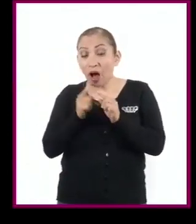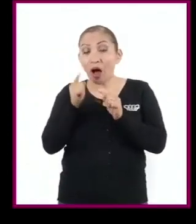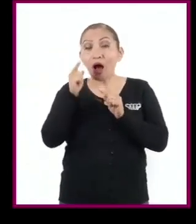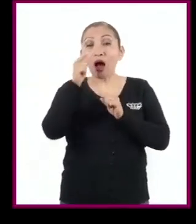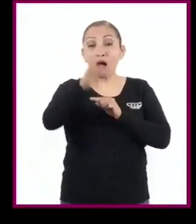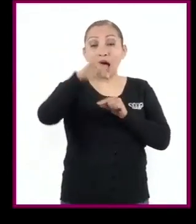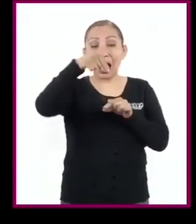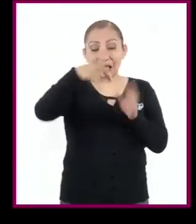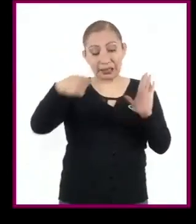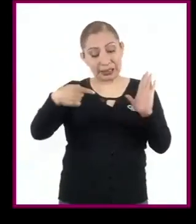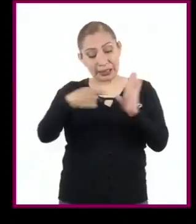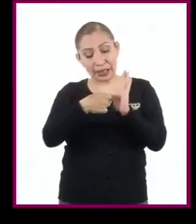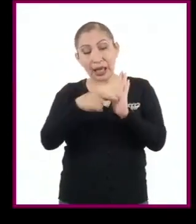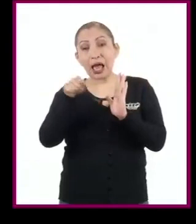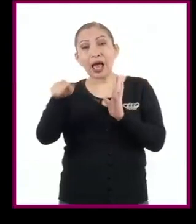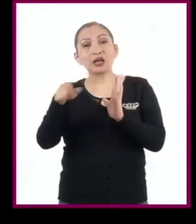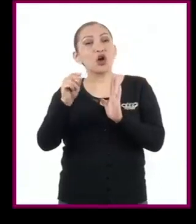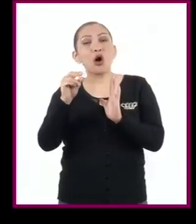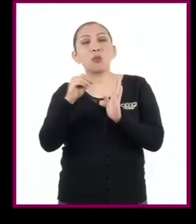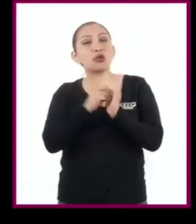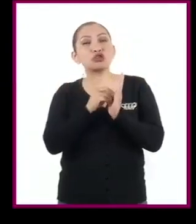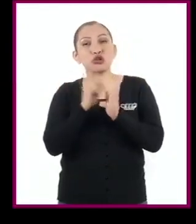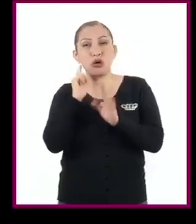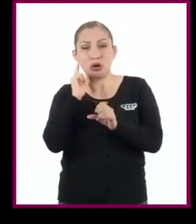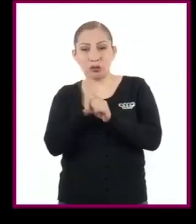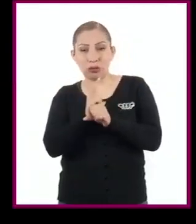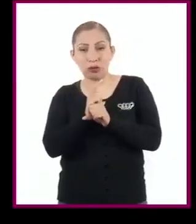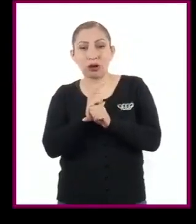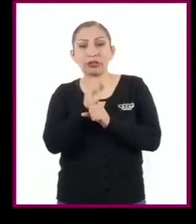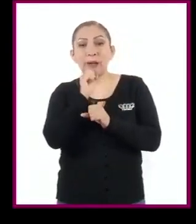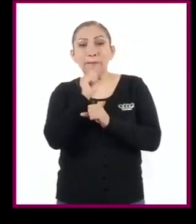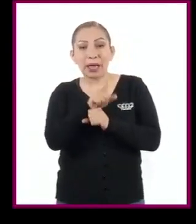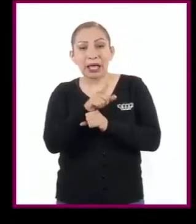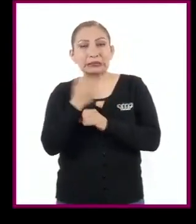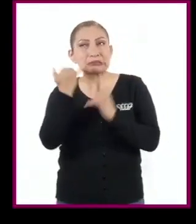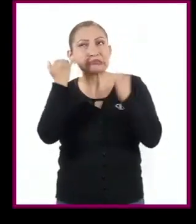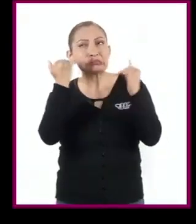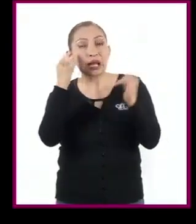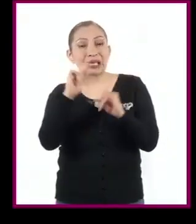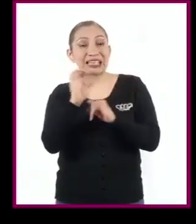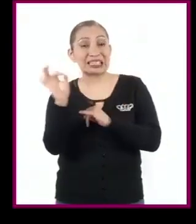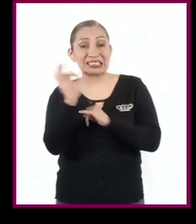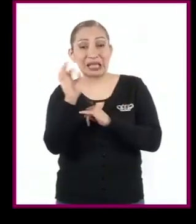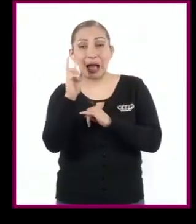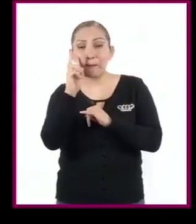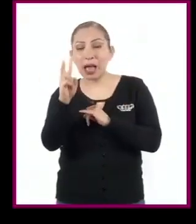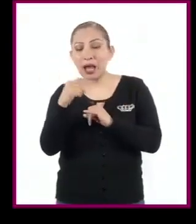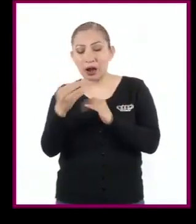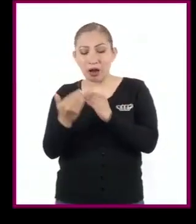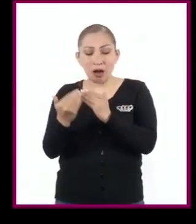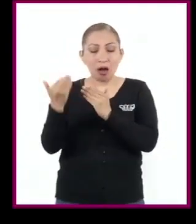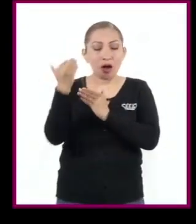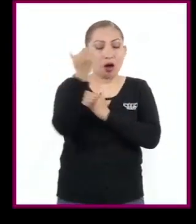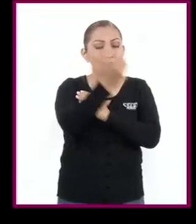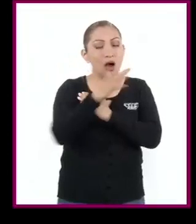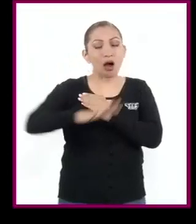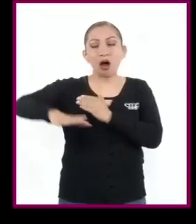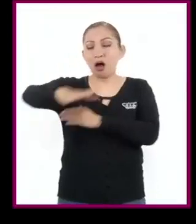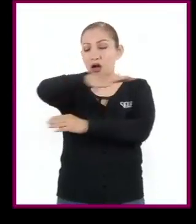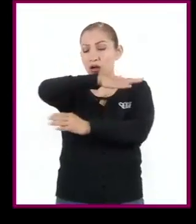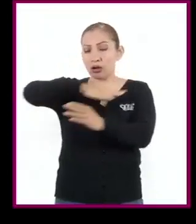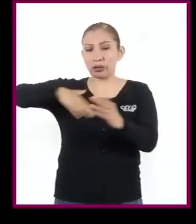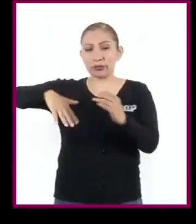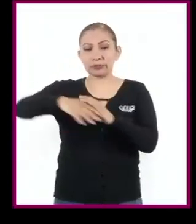solo aquí. Él no solo puso un detector aquí, sino que se le ocurrió poner un detector en todo